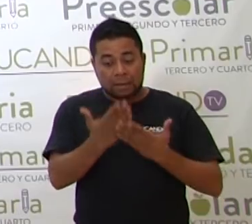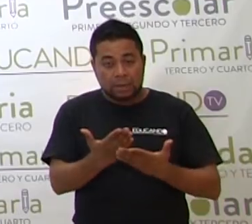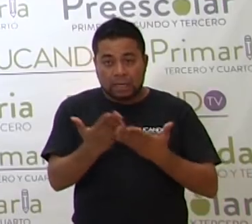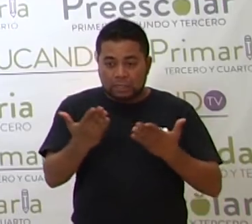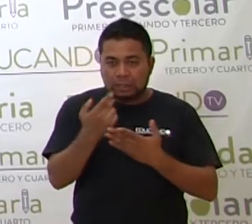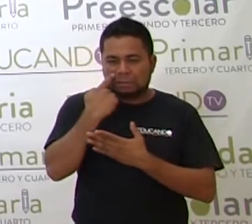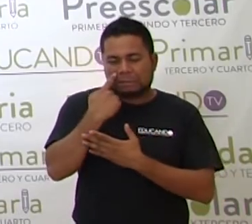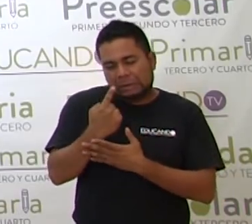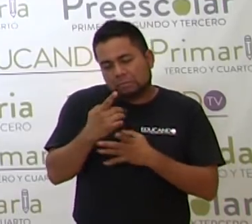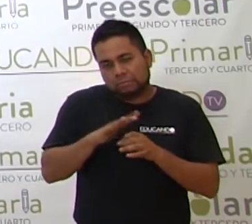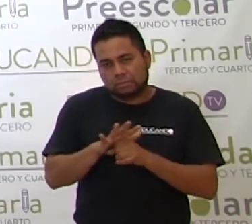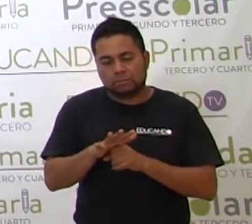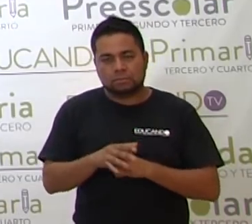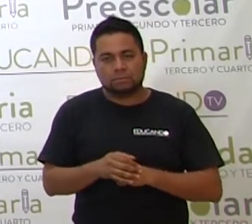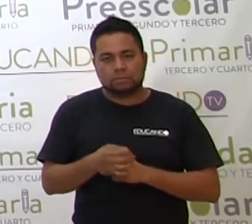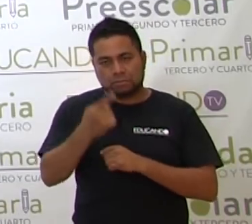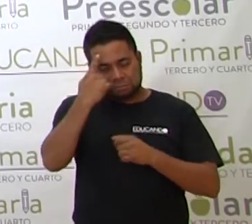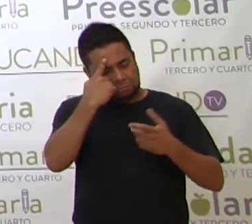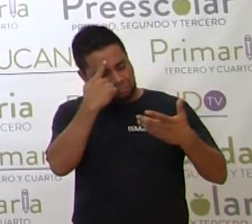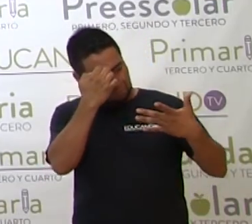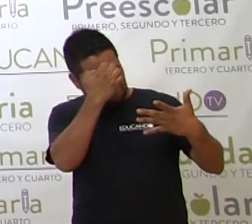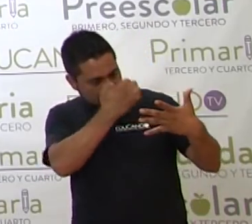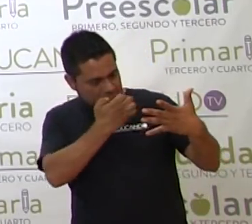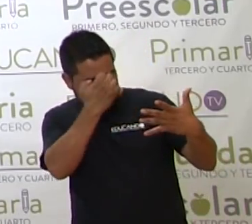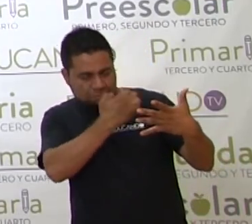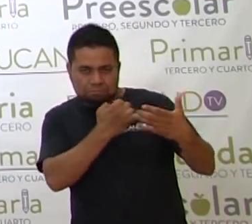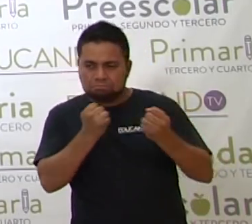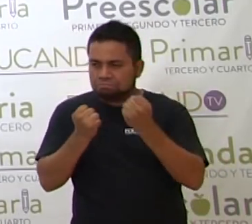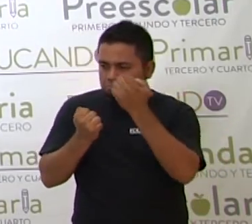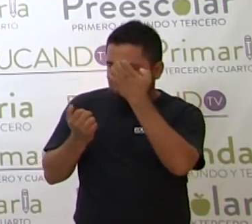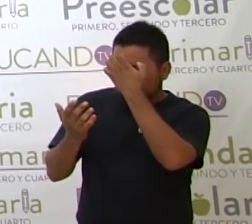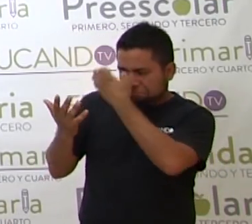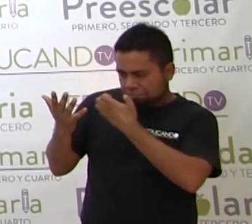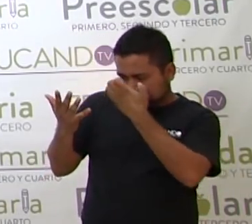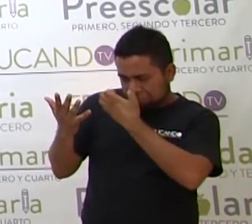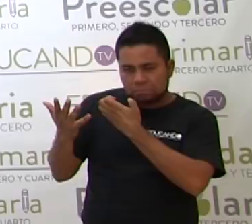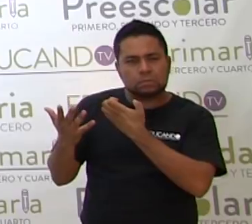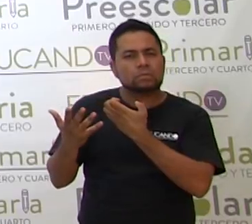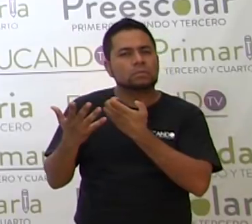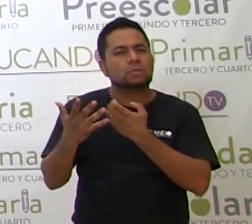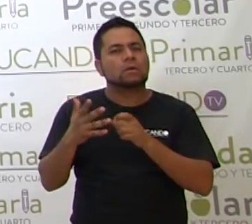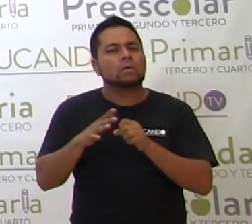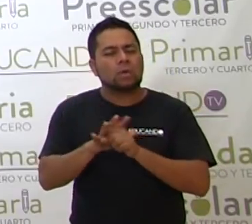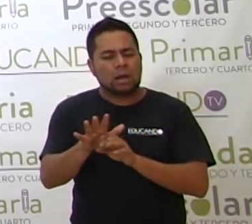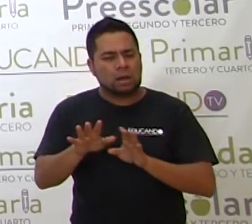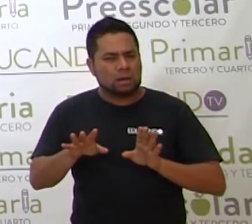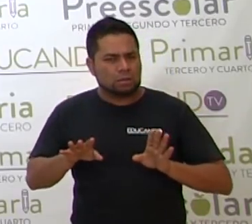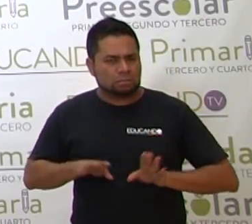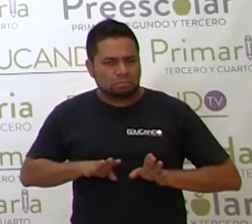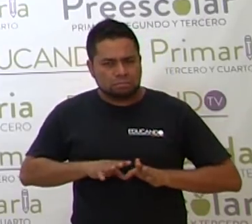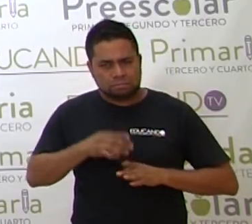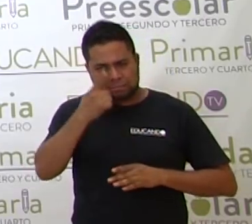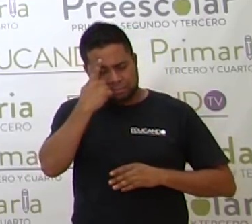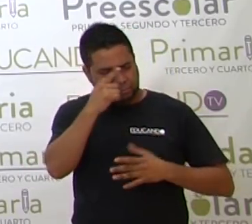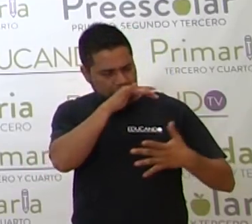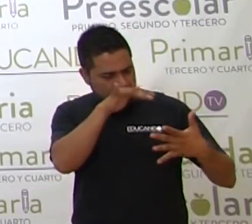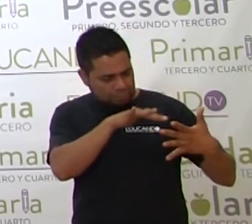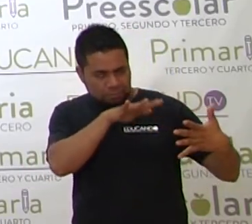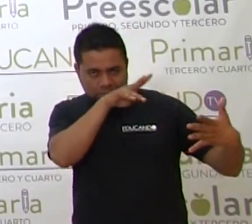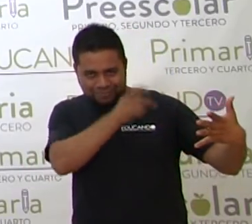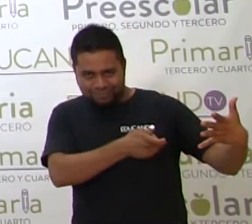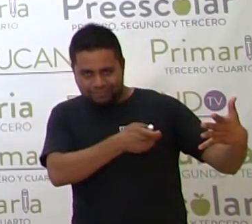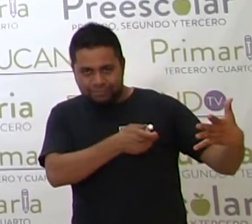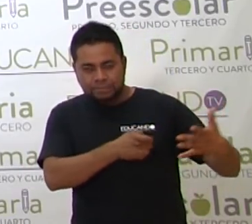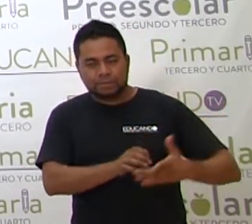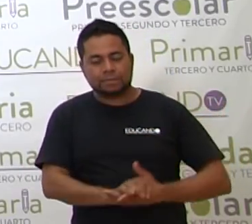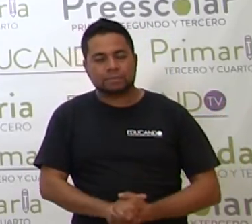mucha atención, el análisis y sobre todo las características de este texto, ¿bien?